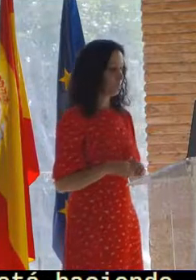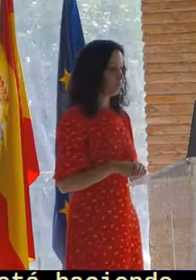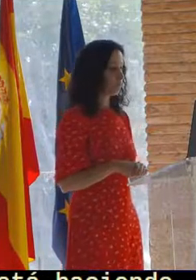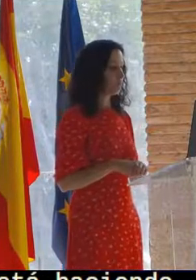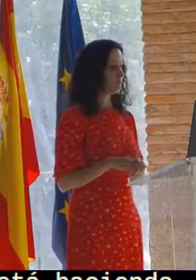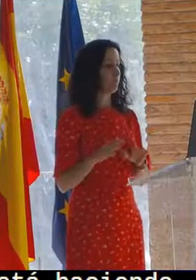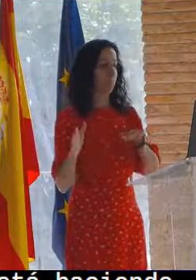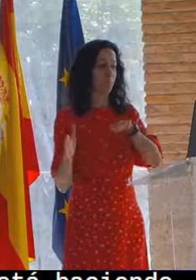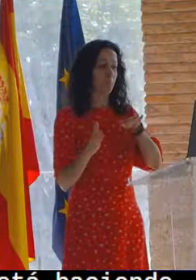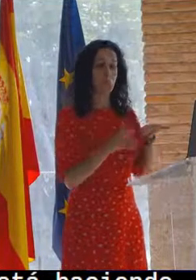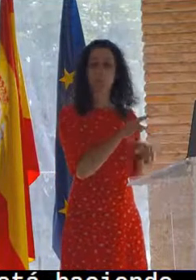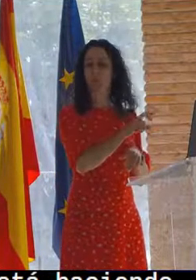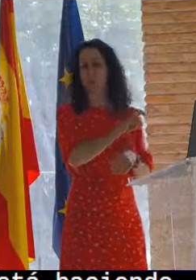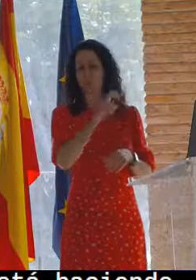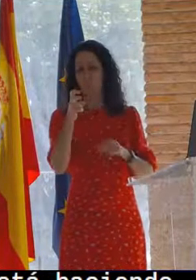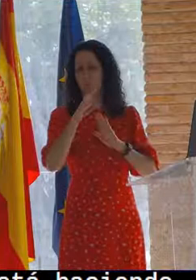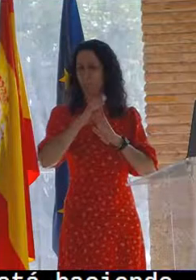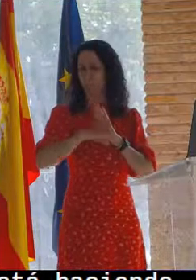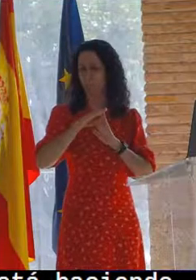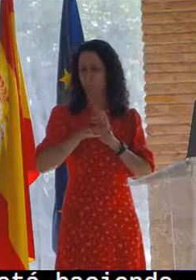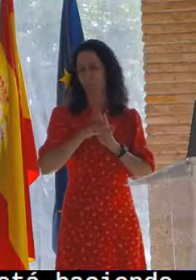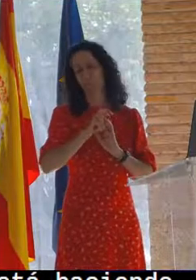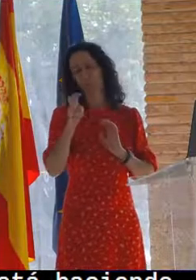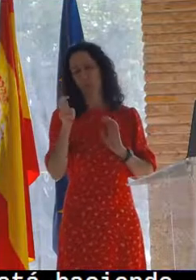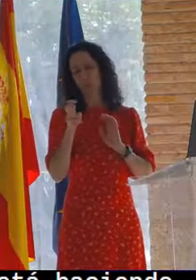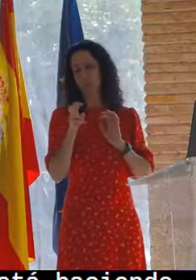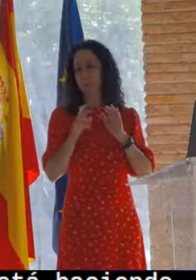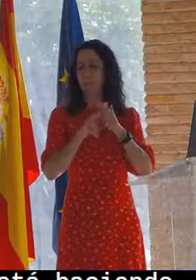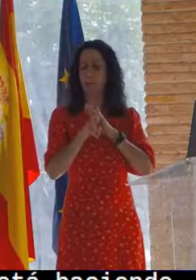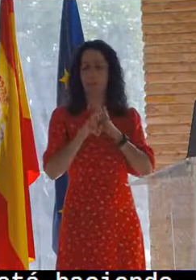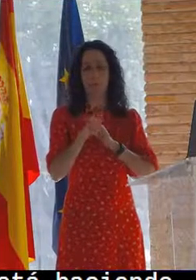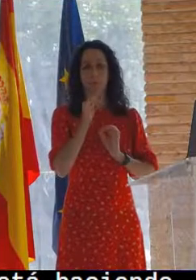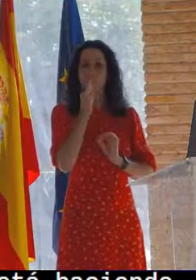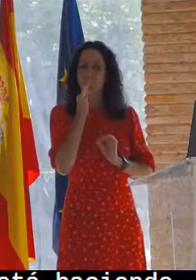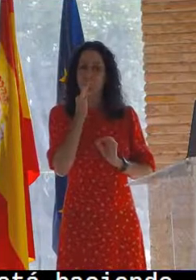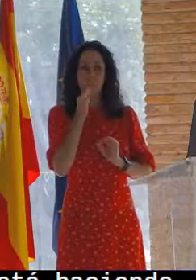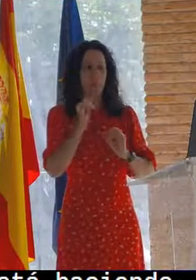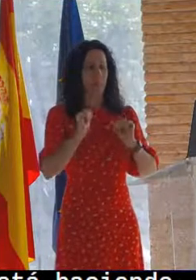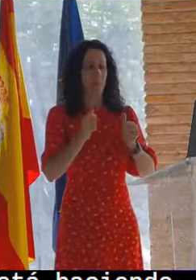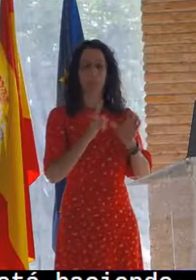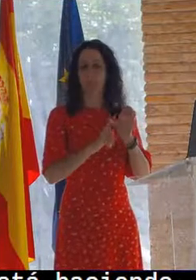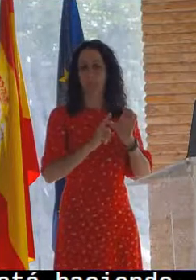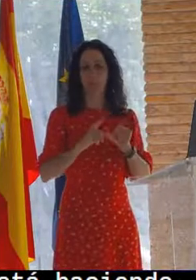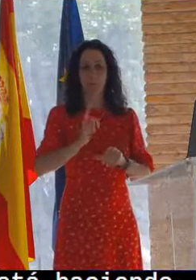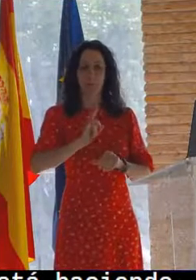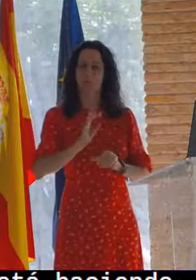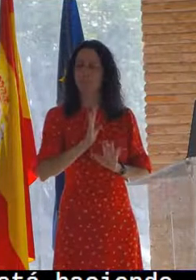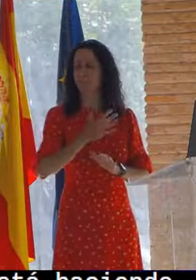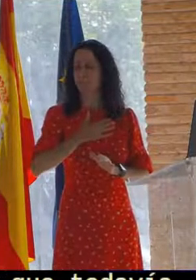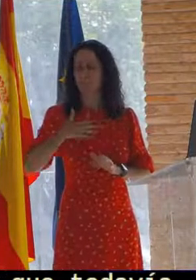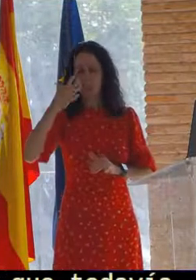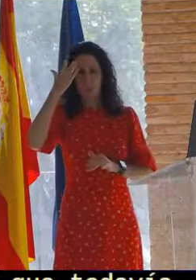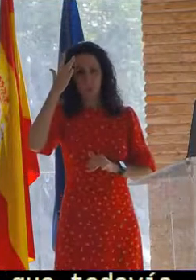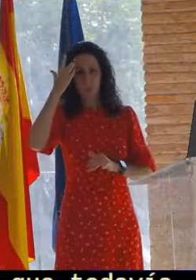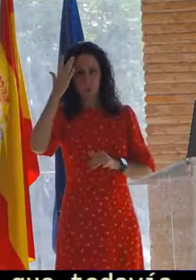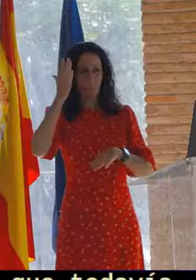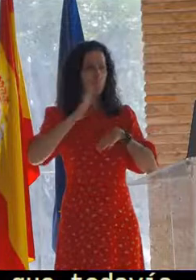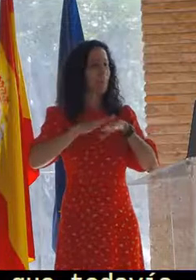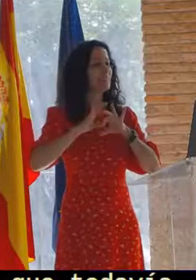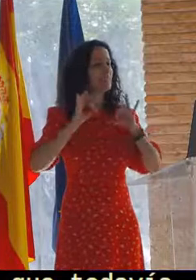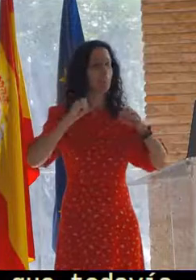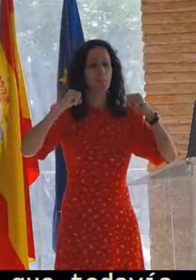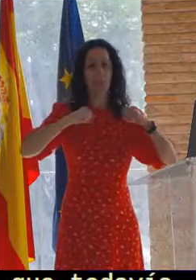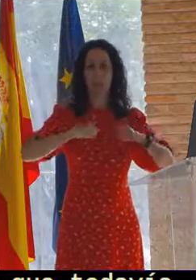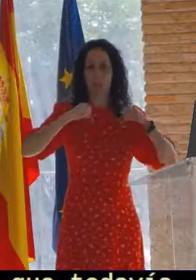momentos vale otro programa eh otro recurso que todavía que aquí en extremadura todavía